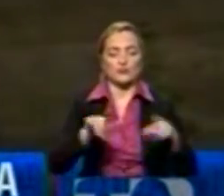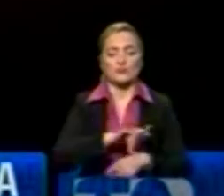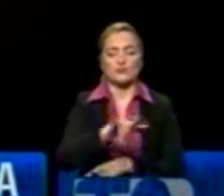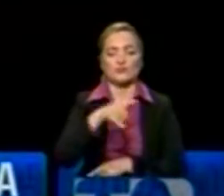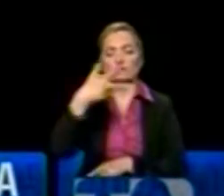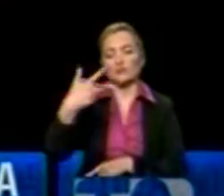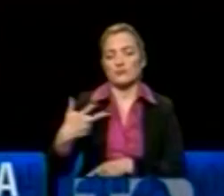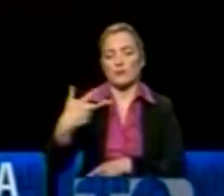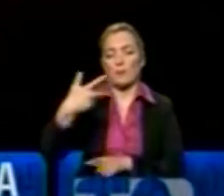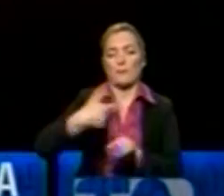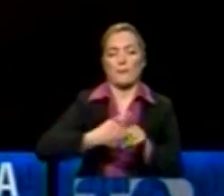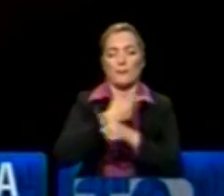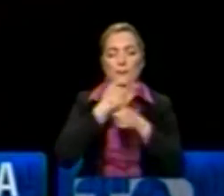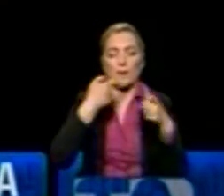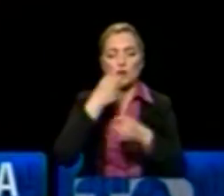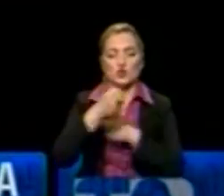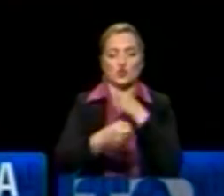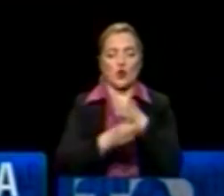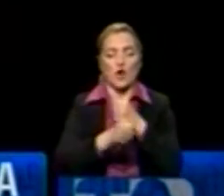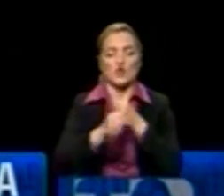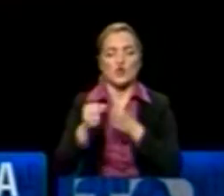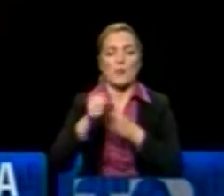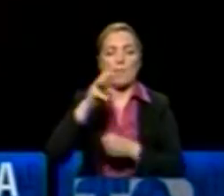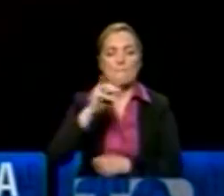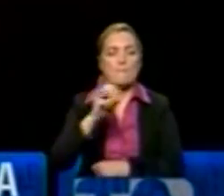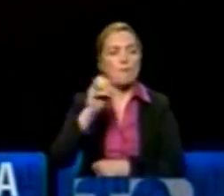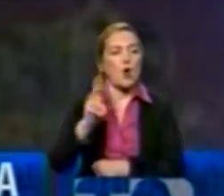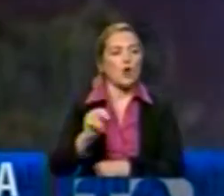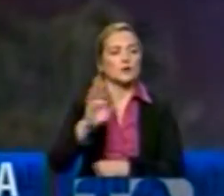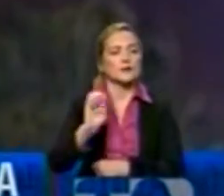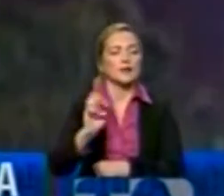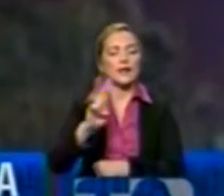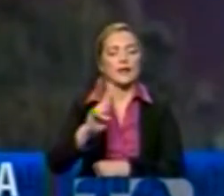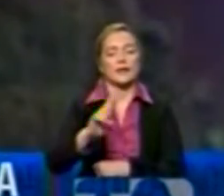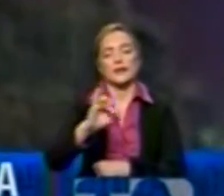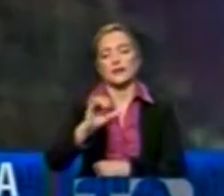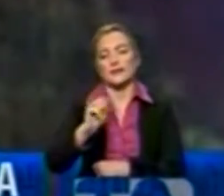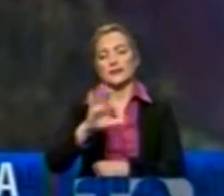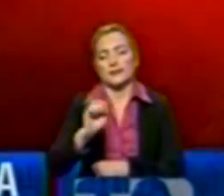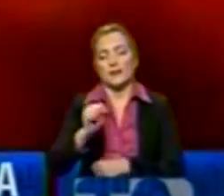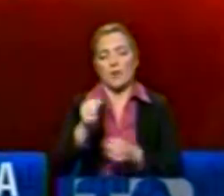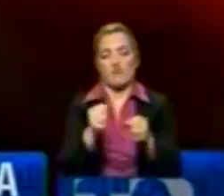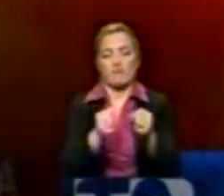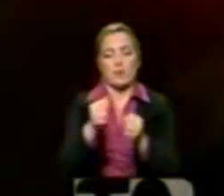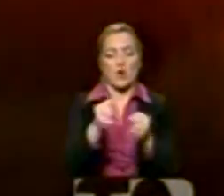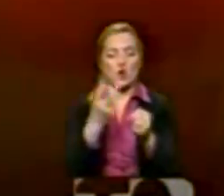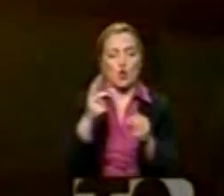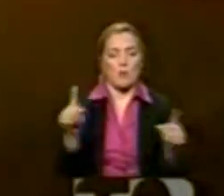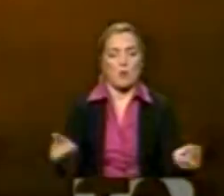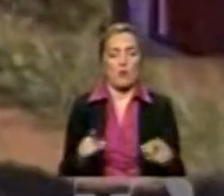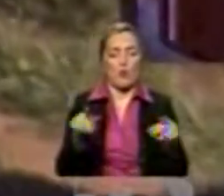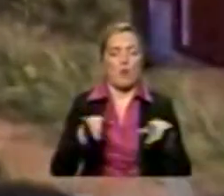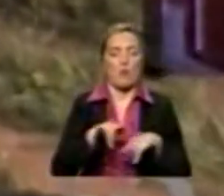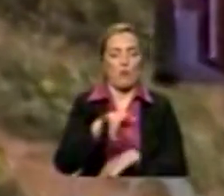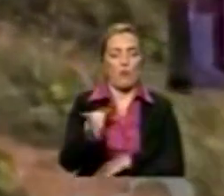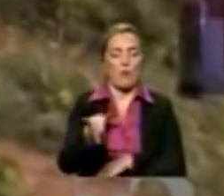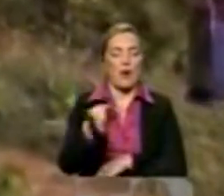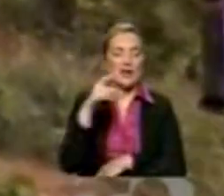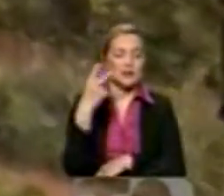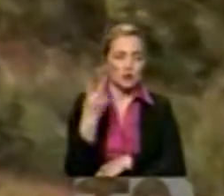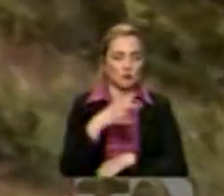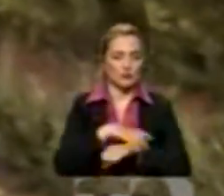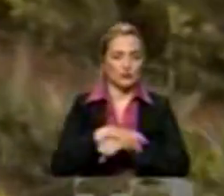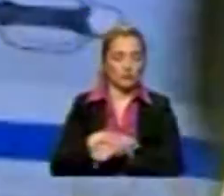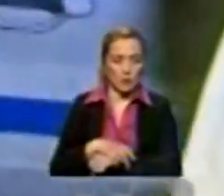Manabí. En marzo de este año, también en Montecristi, se logró la detención de 2 pilotos mexicanos. Uno de ellos era capitán de servicio activo de la Fuerza